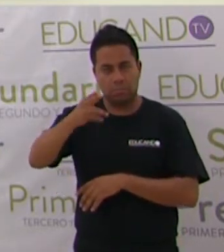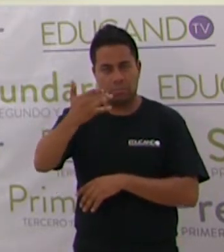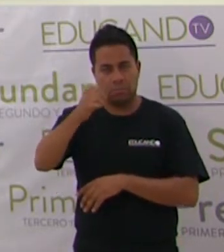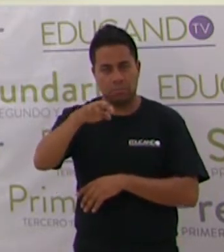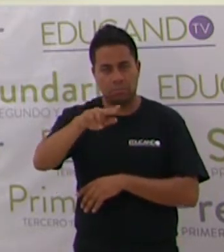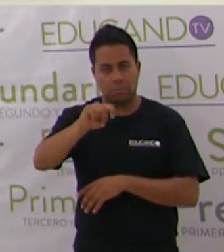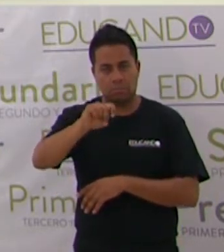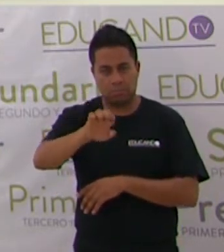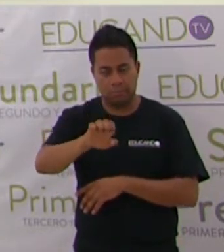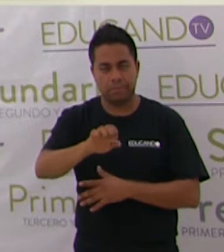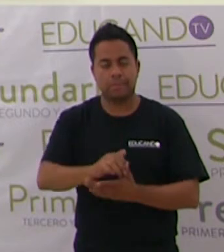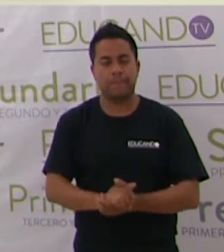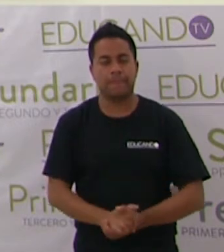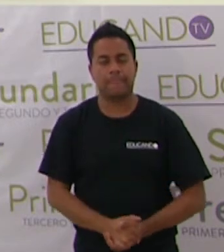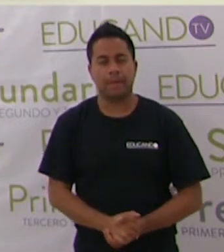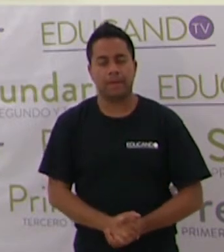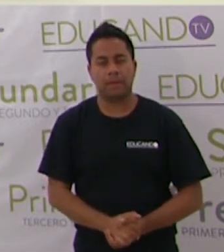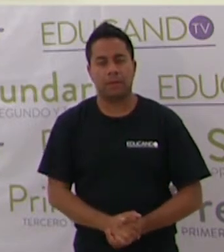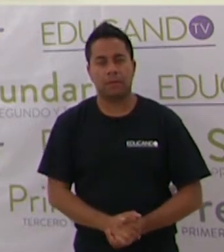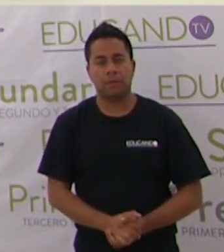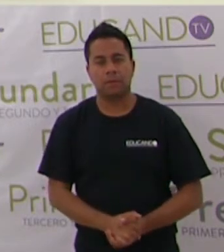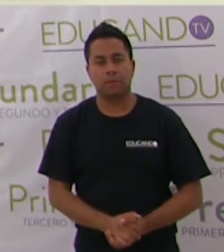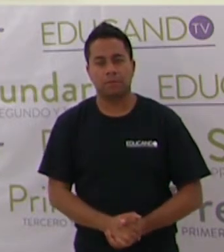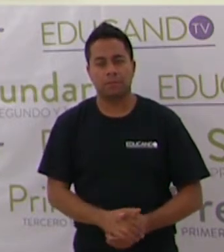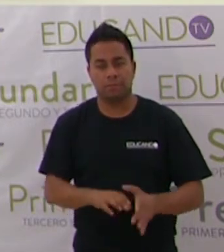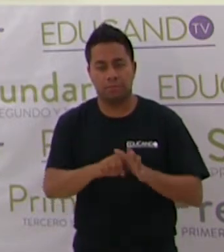¿Qué sería un evento